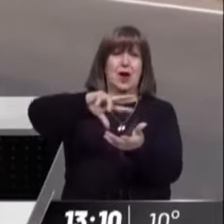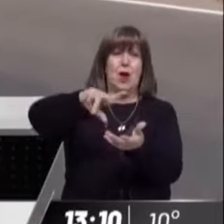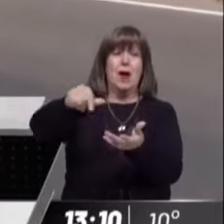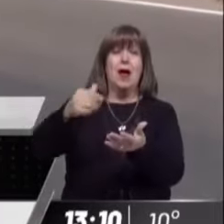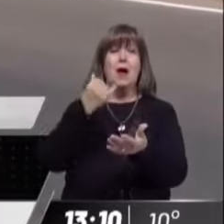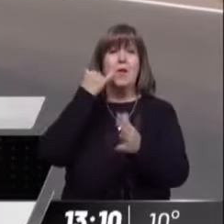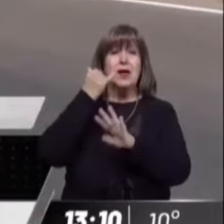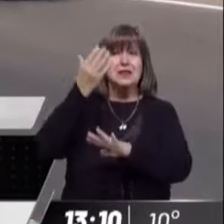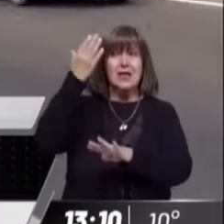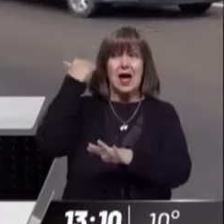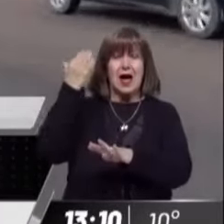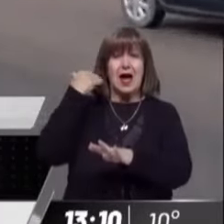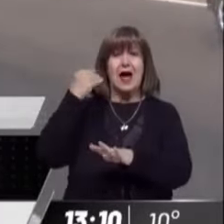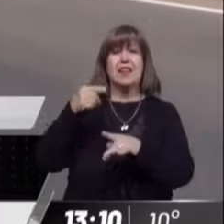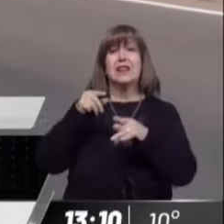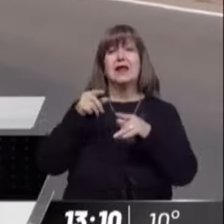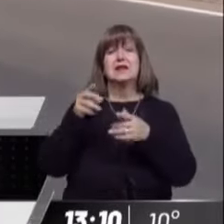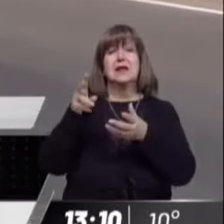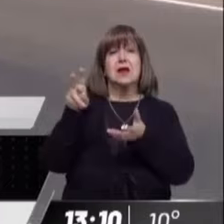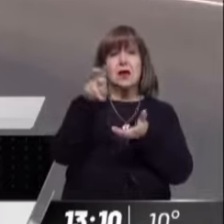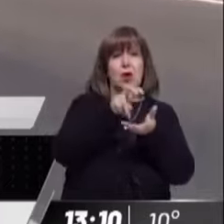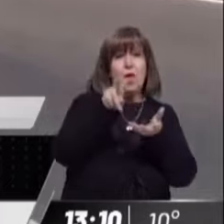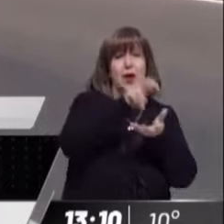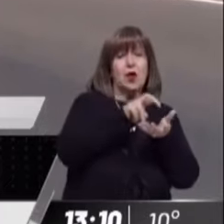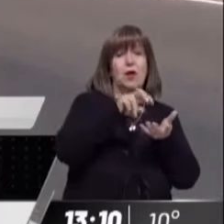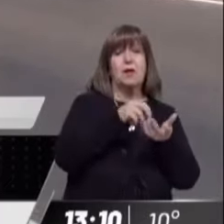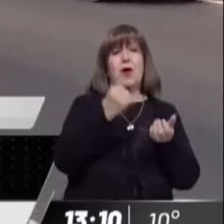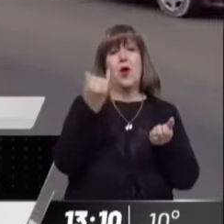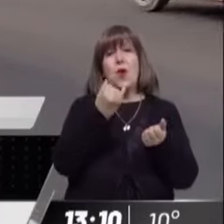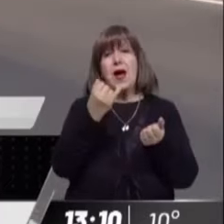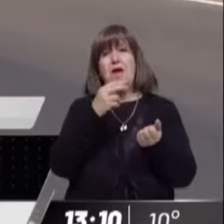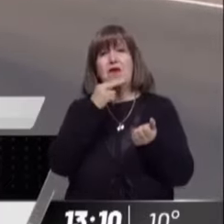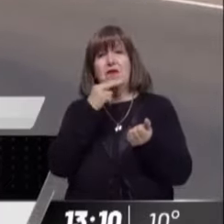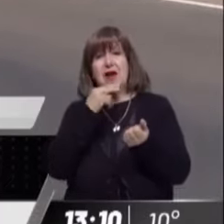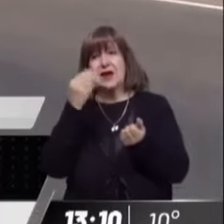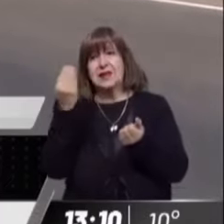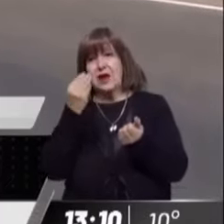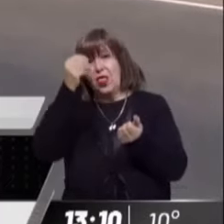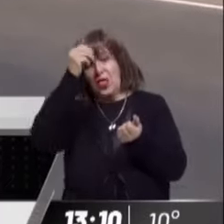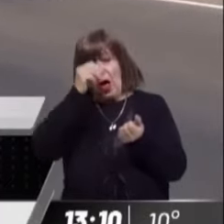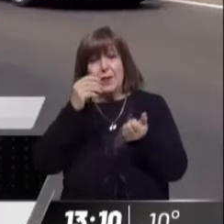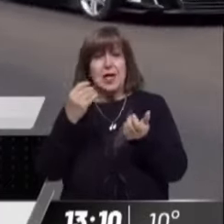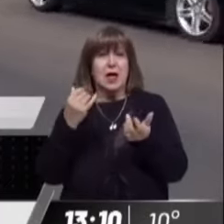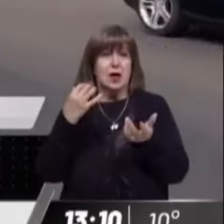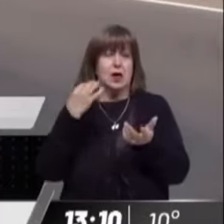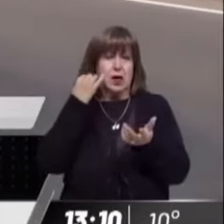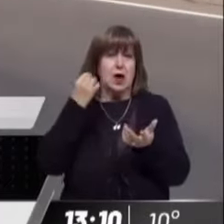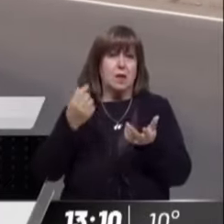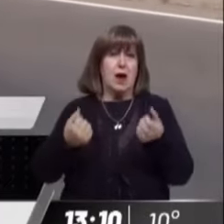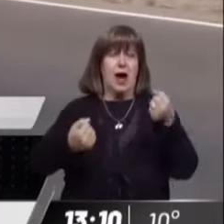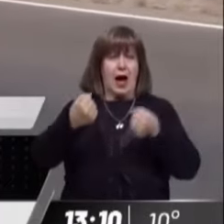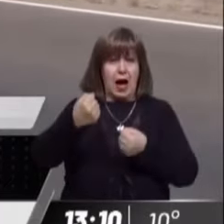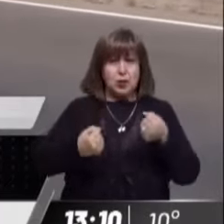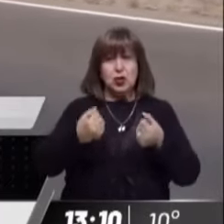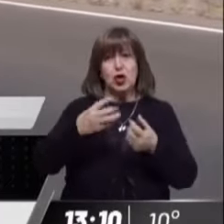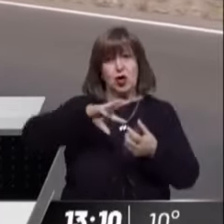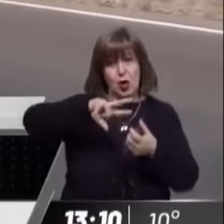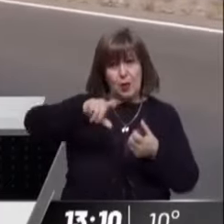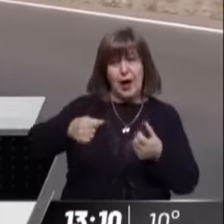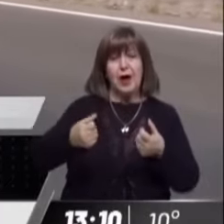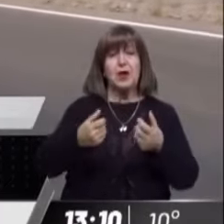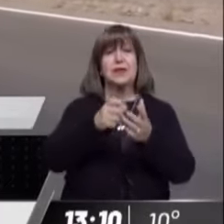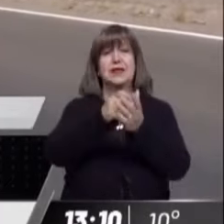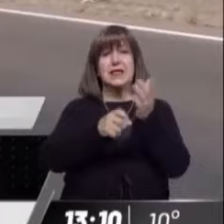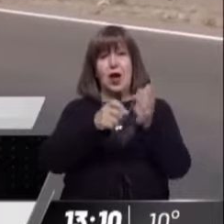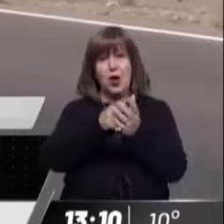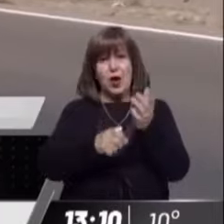efectivo, estimativamente, el supermercado y el gerente estaba yendo a depositarlo en el banco. Según lo cuando que se lo roban, se roban el rodado, el dinero también, dos